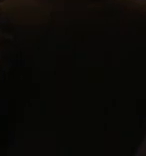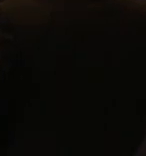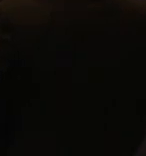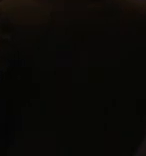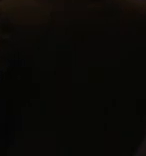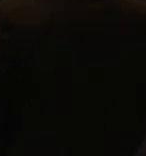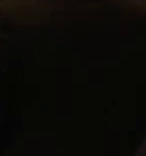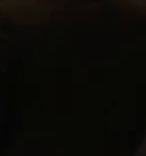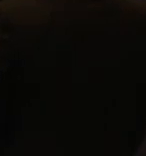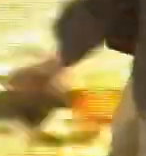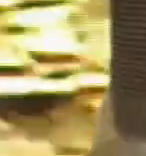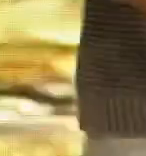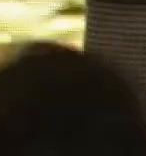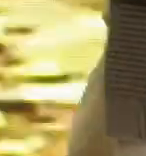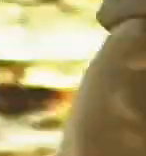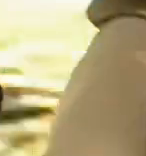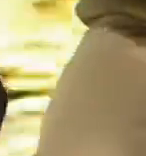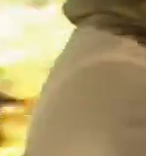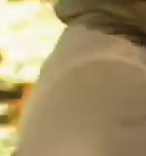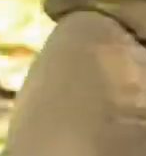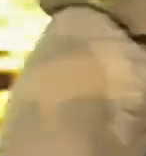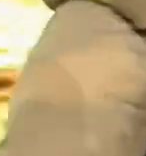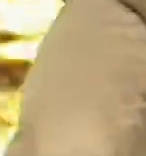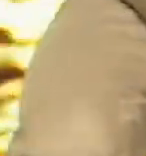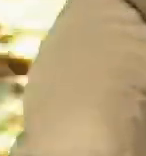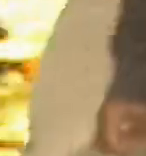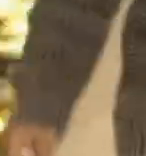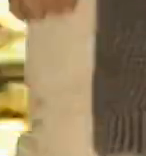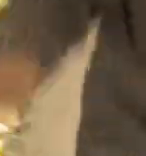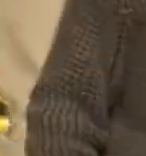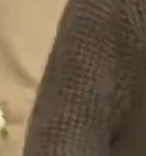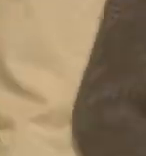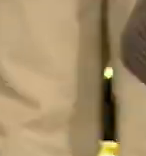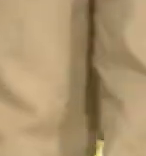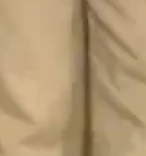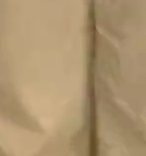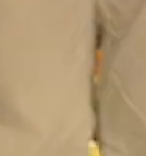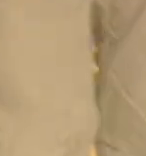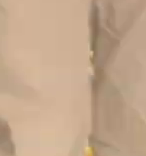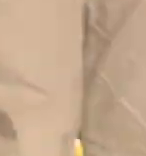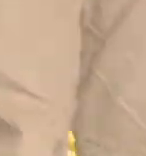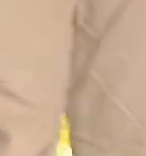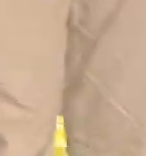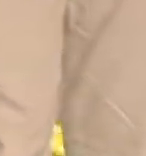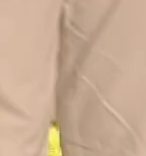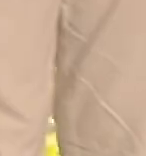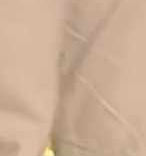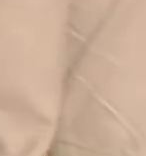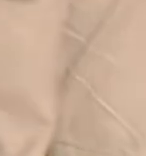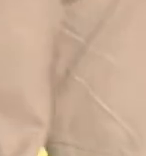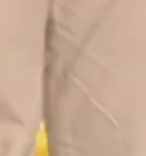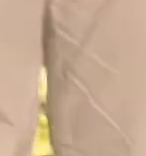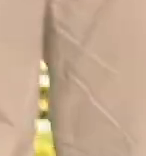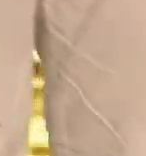Muchas gracias. Este es el colectivo de Totolamo Pocine y sus tambores. Yo comencé a